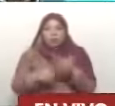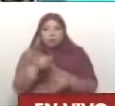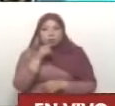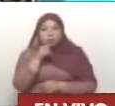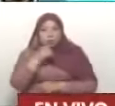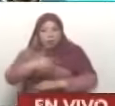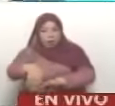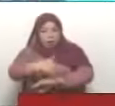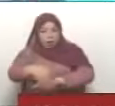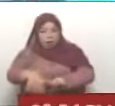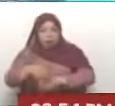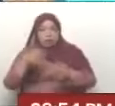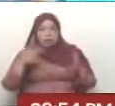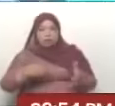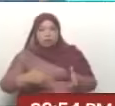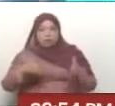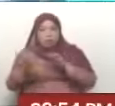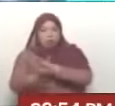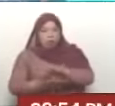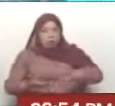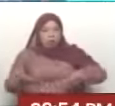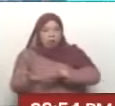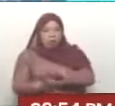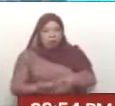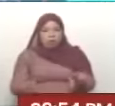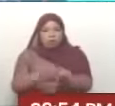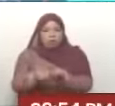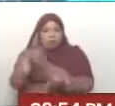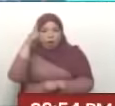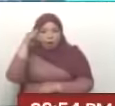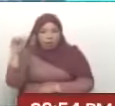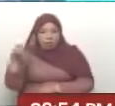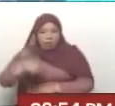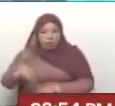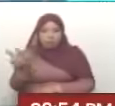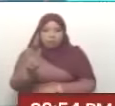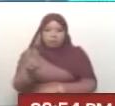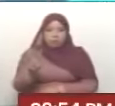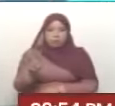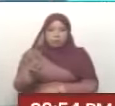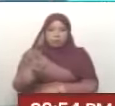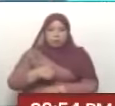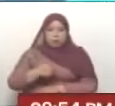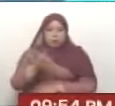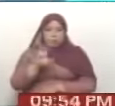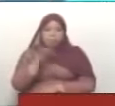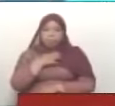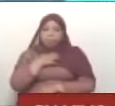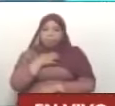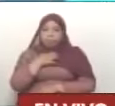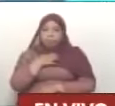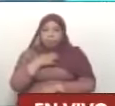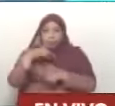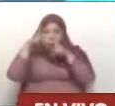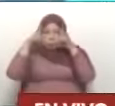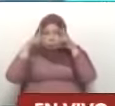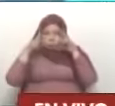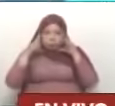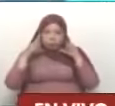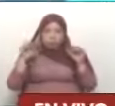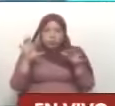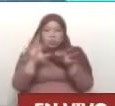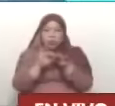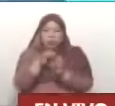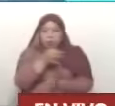las calles y crear el caos que han creado en Haití. Pero no se lo permitimos. Así es. Con inteligencia, con